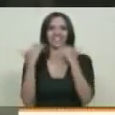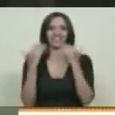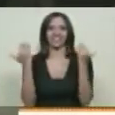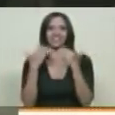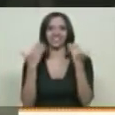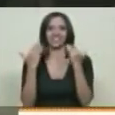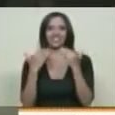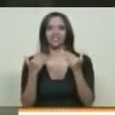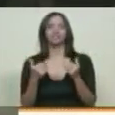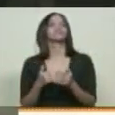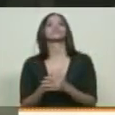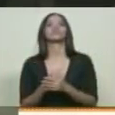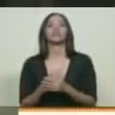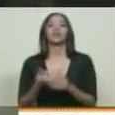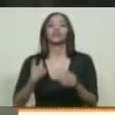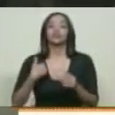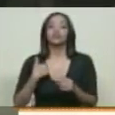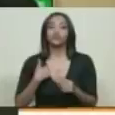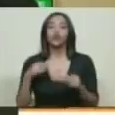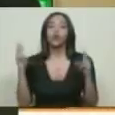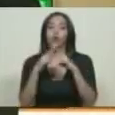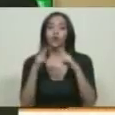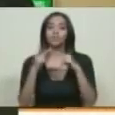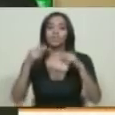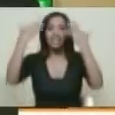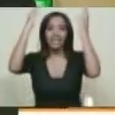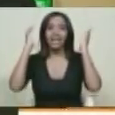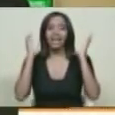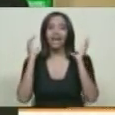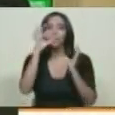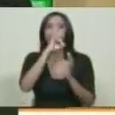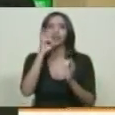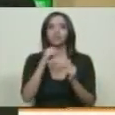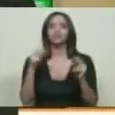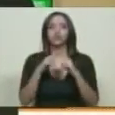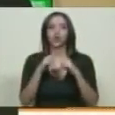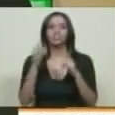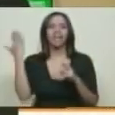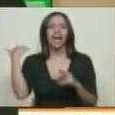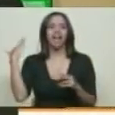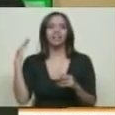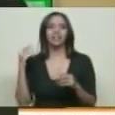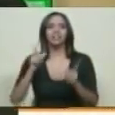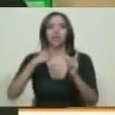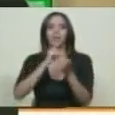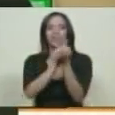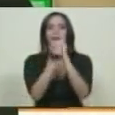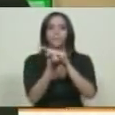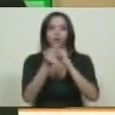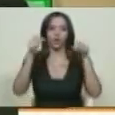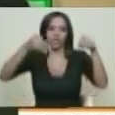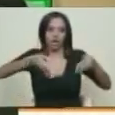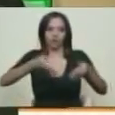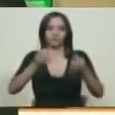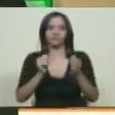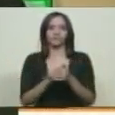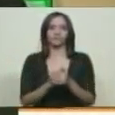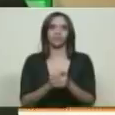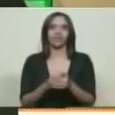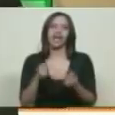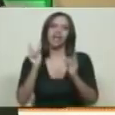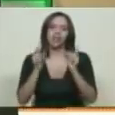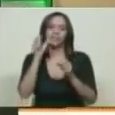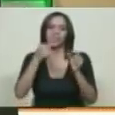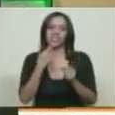a la mugre le conocí cuando era persona. O sea, cuando fue al País Vasco, cuando era persona le conocí. Después se convirtió en lo que es, ¿no? Ya lo era seguramente, pero